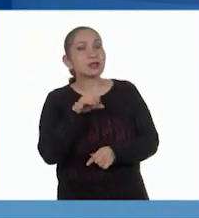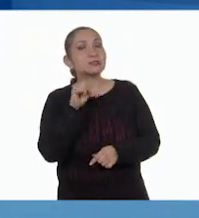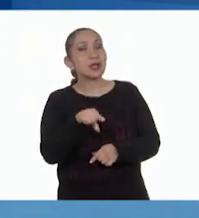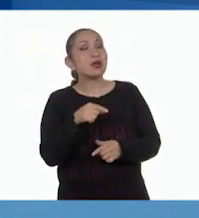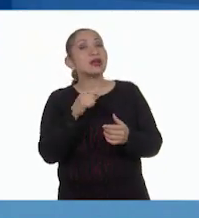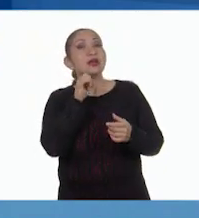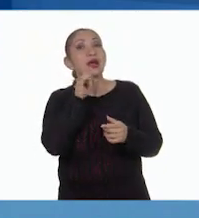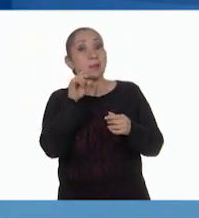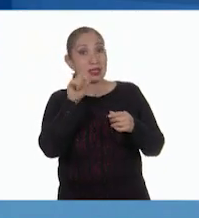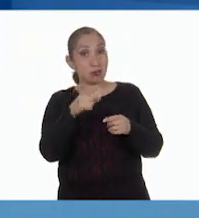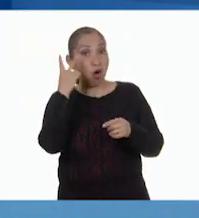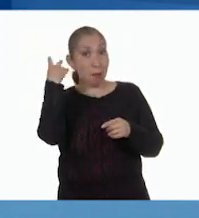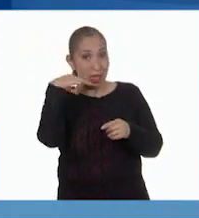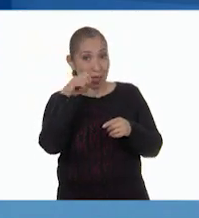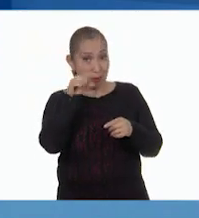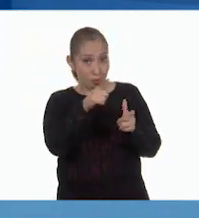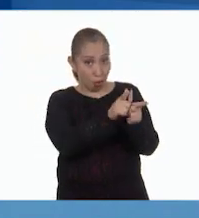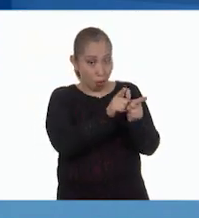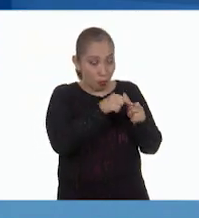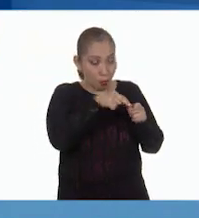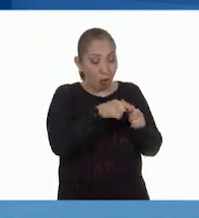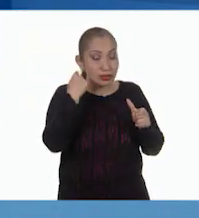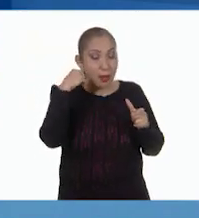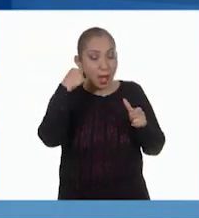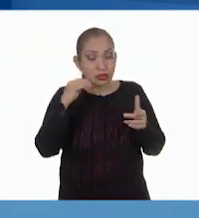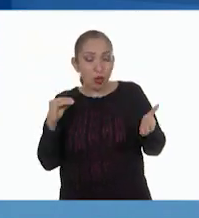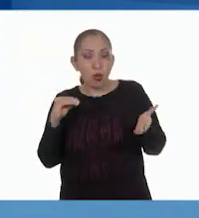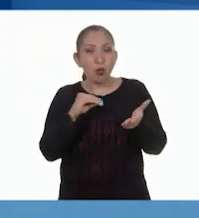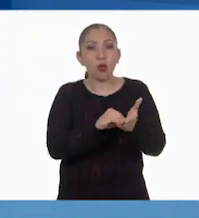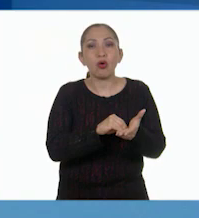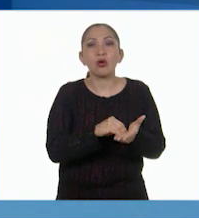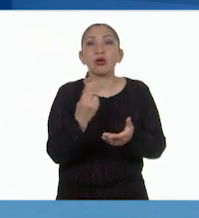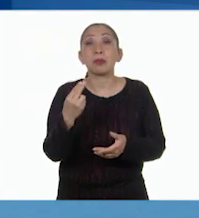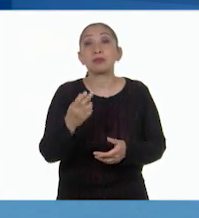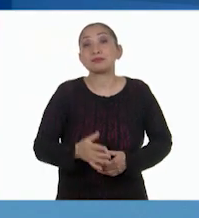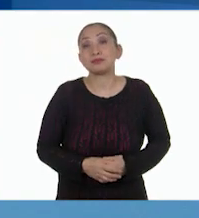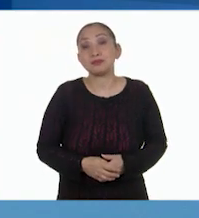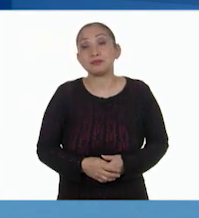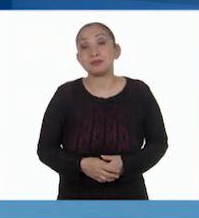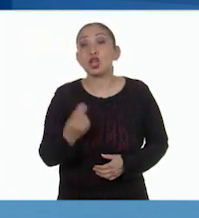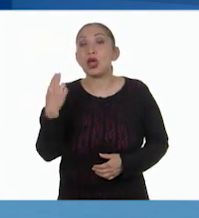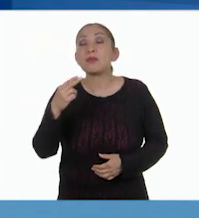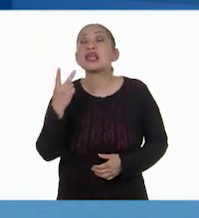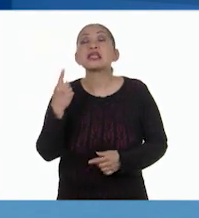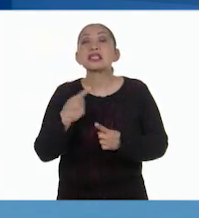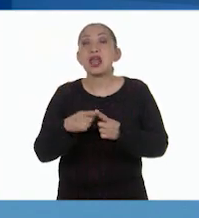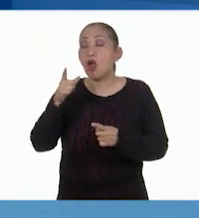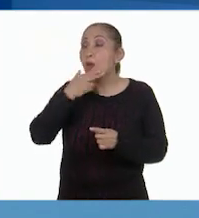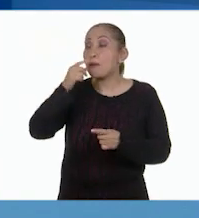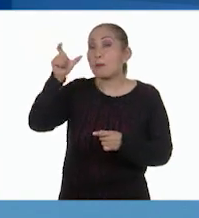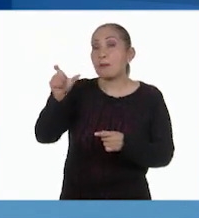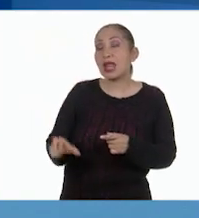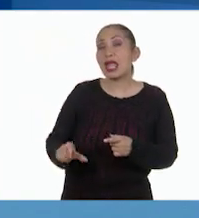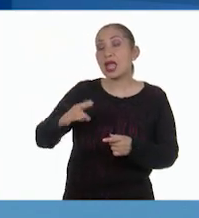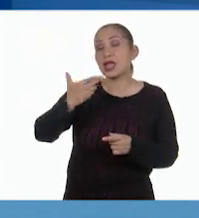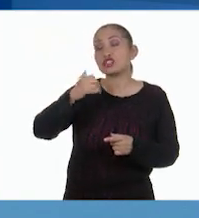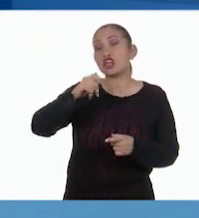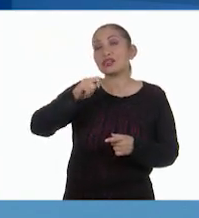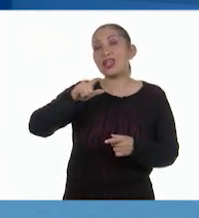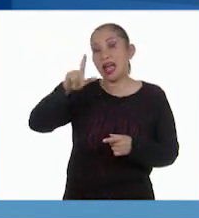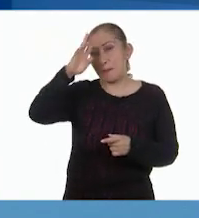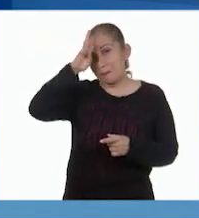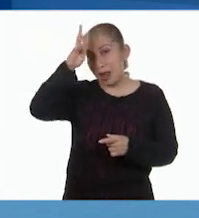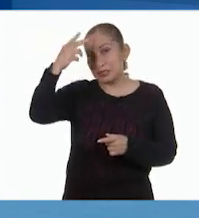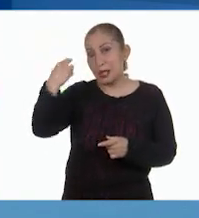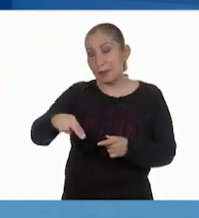fue también por esta expedición que Tabasco se llama así. El nombre viene de un cacique maya chontal de la zona que